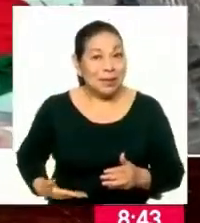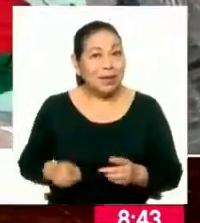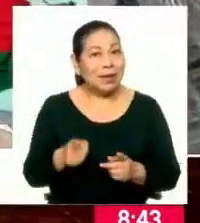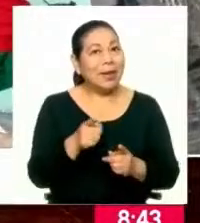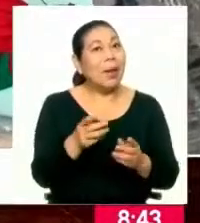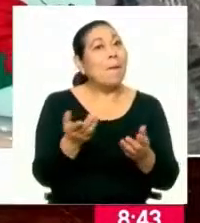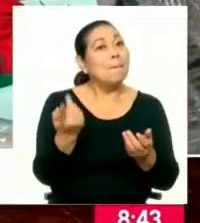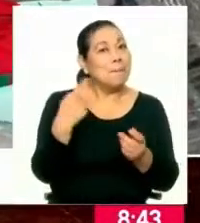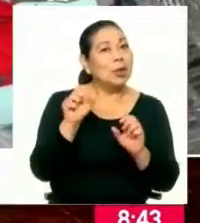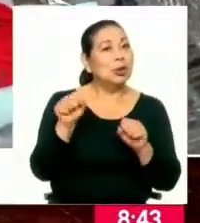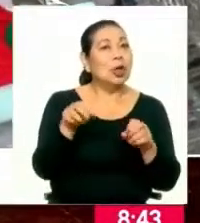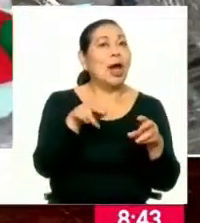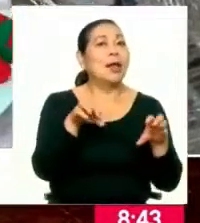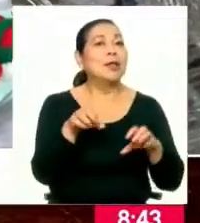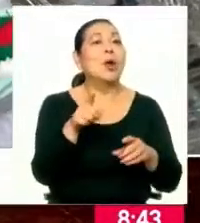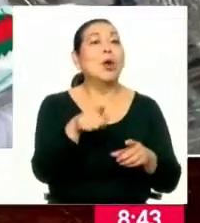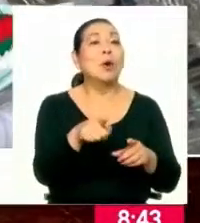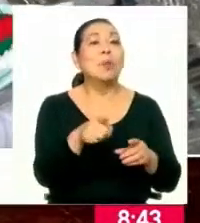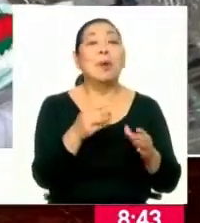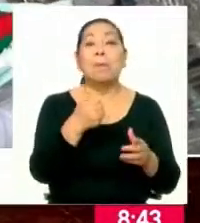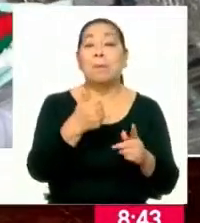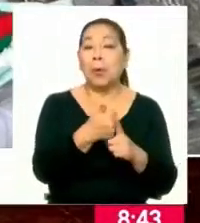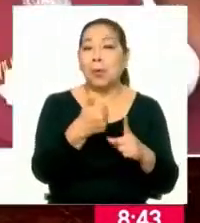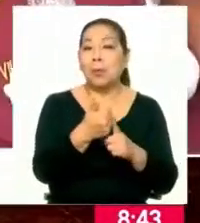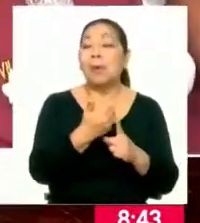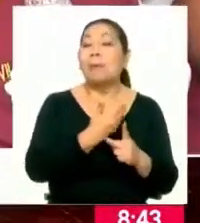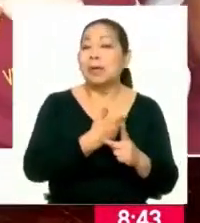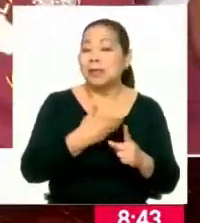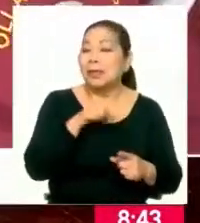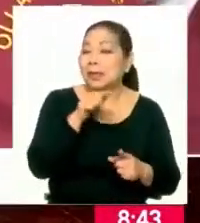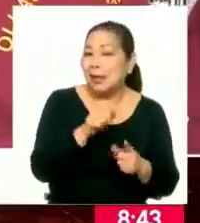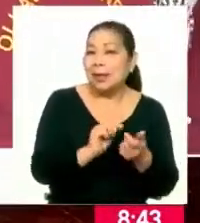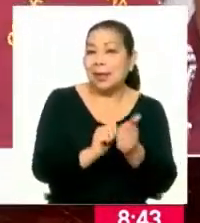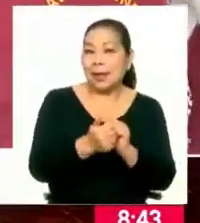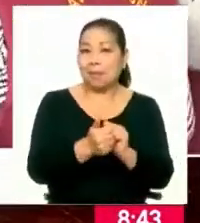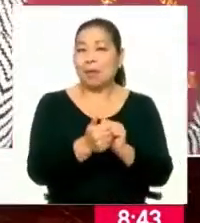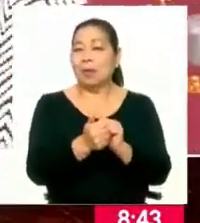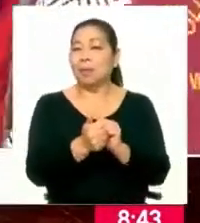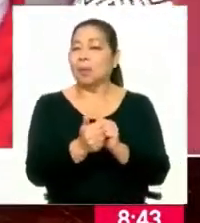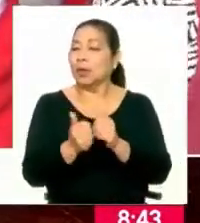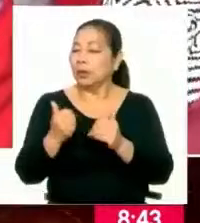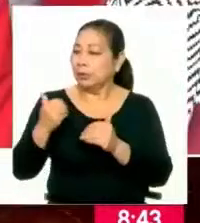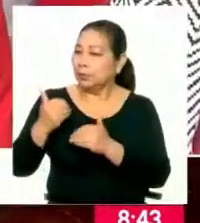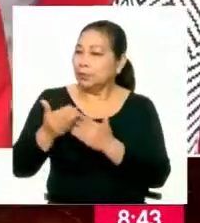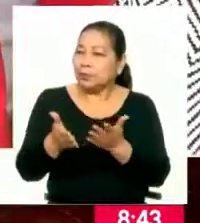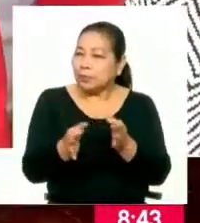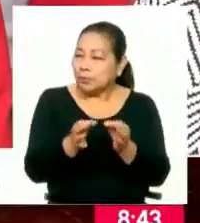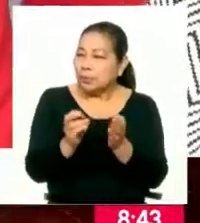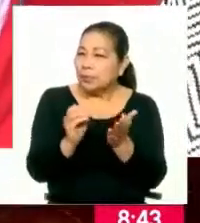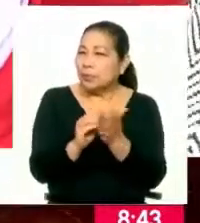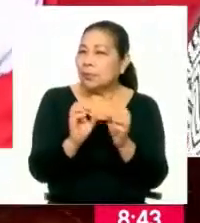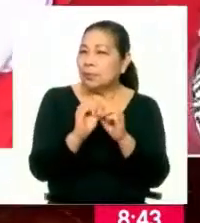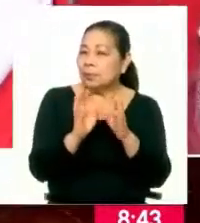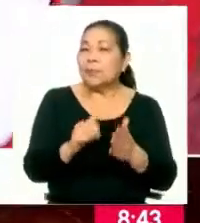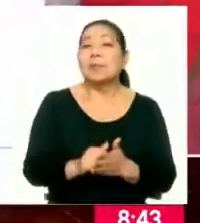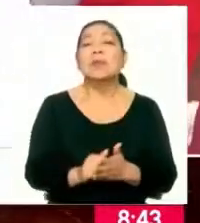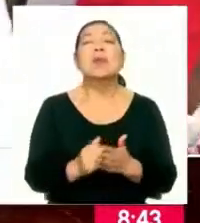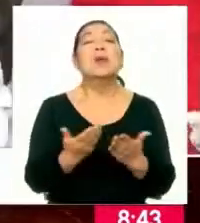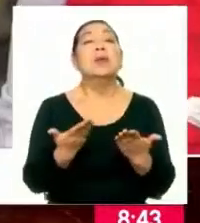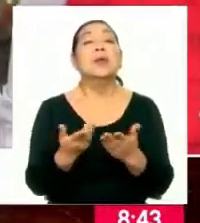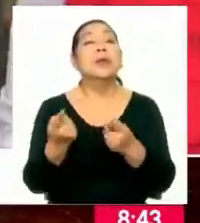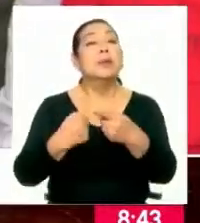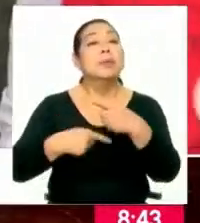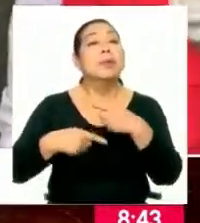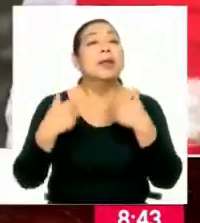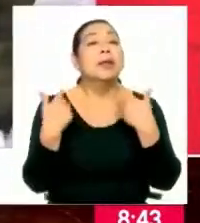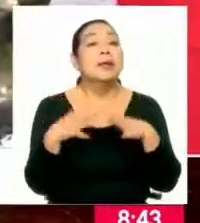Estaría inhabilitada para eso, como también el propio presidente de la República. Entonces, la situación va, y acá hay que ser bastante claro, Julio, hacia lo que viene